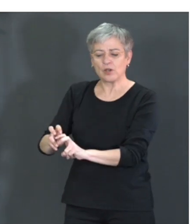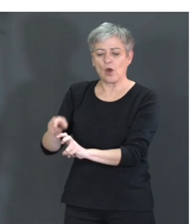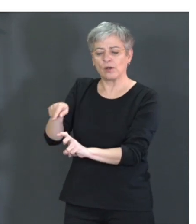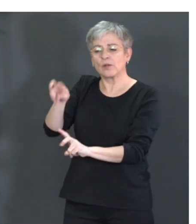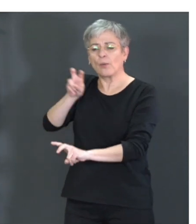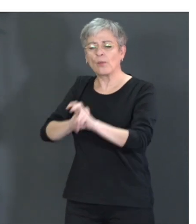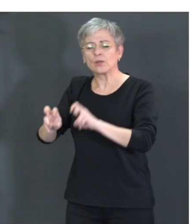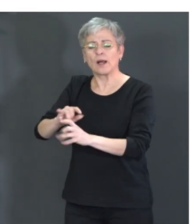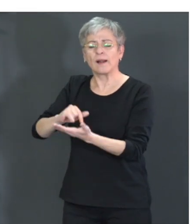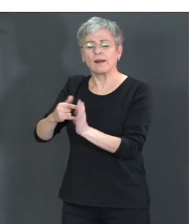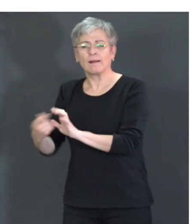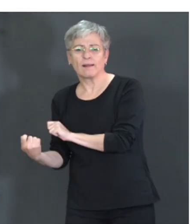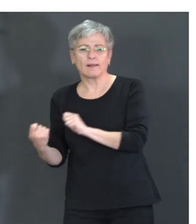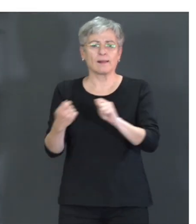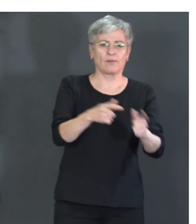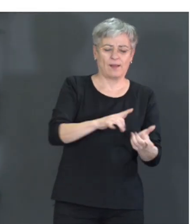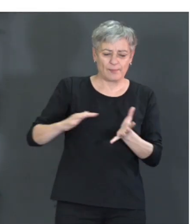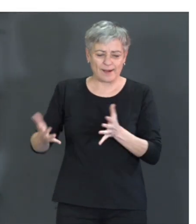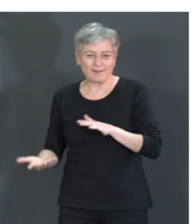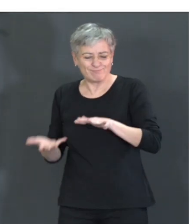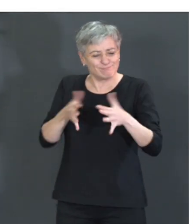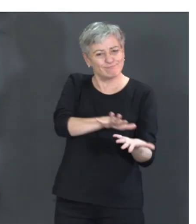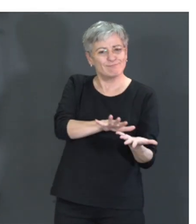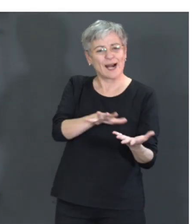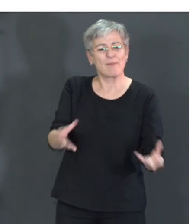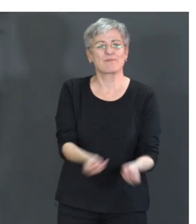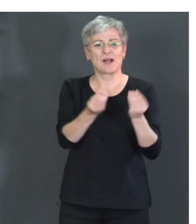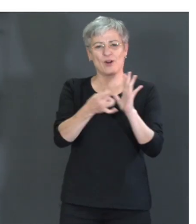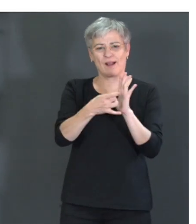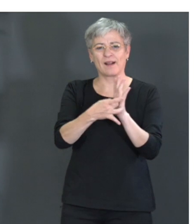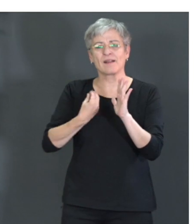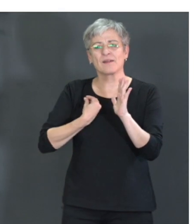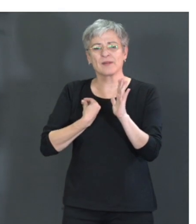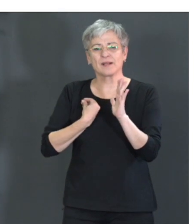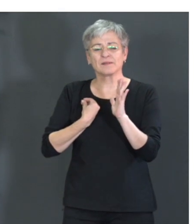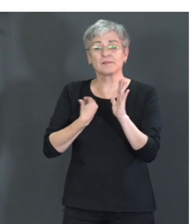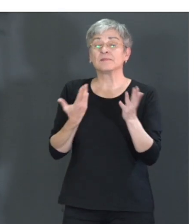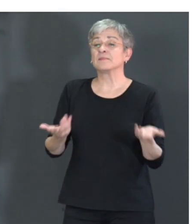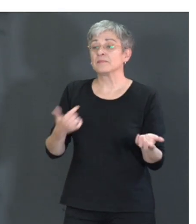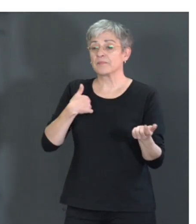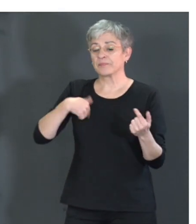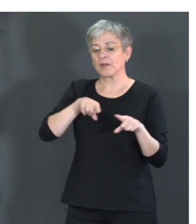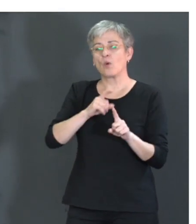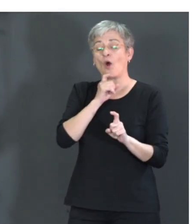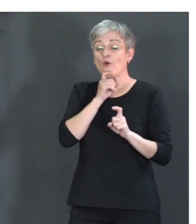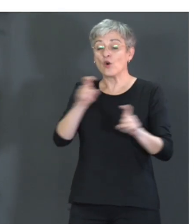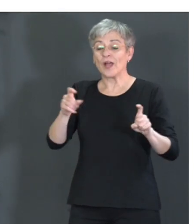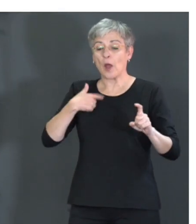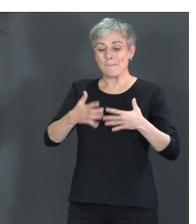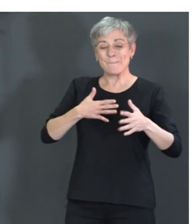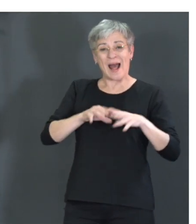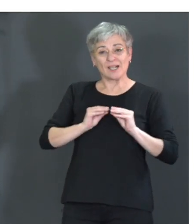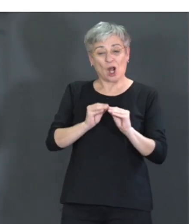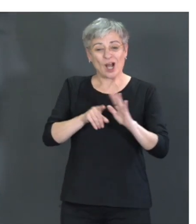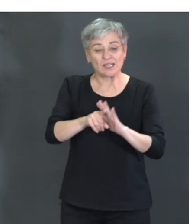al final lleguen a las personas y mejoren su calidad de vida. Pero como digo, desde la Fundación no prestamos luego esos servicios, intentamos